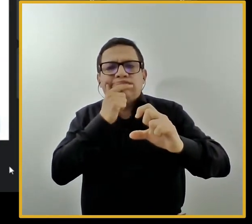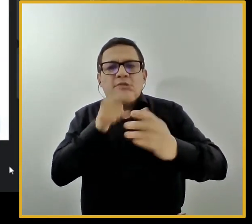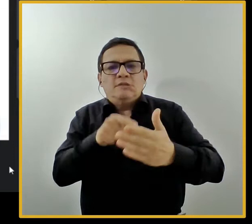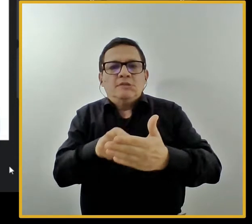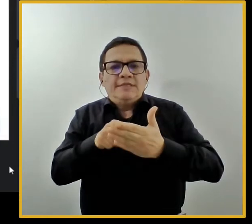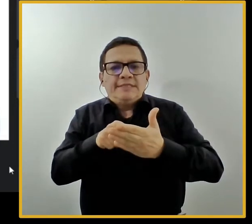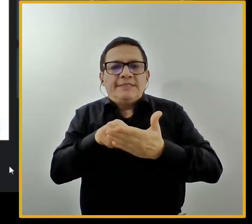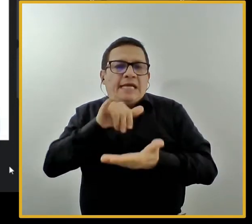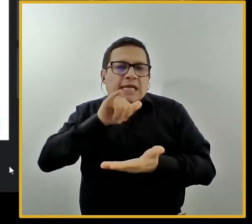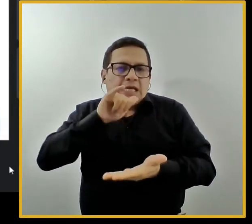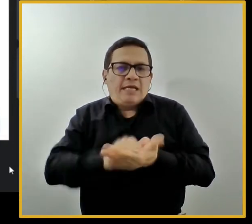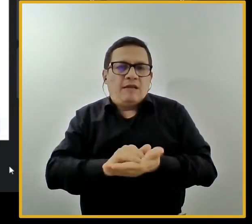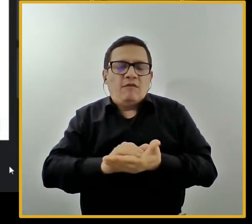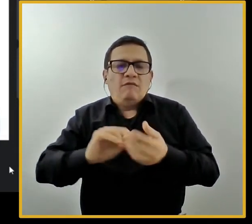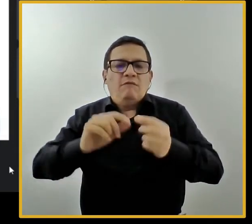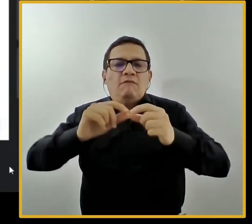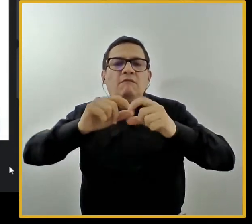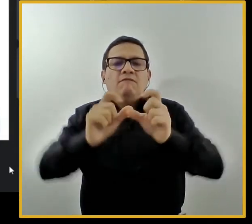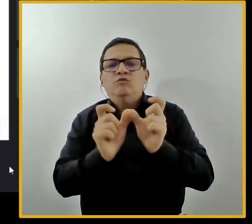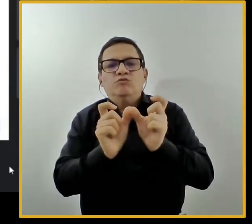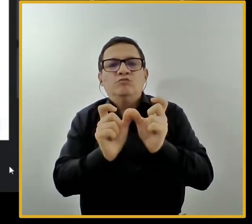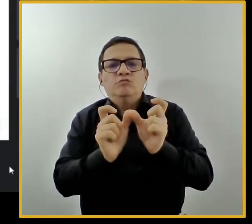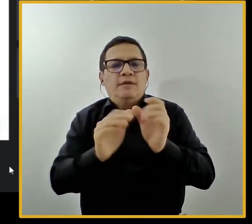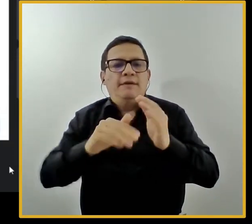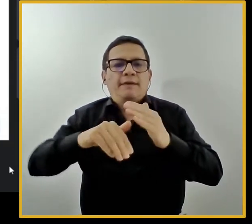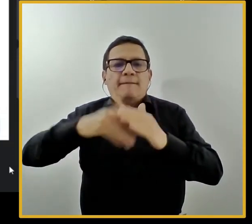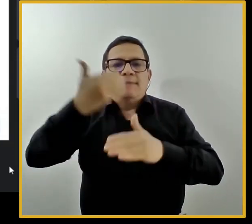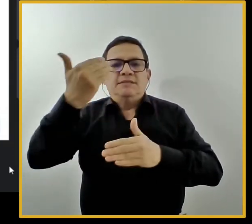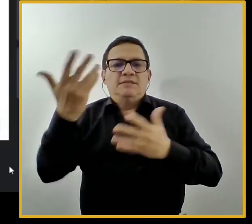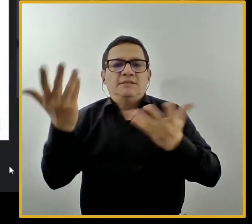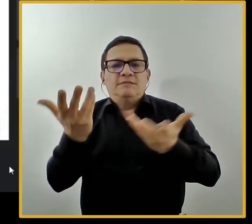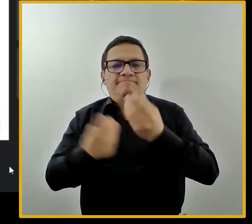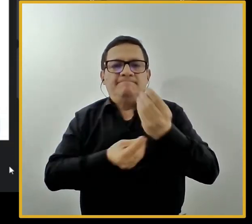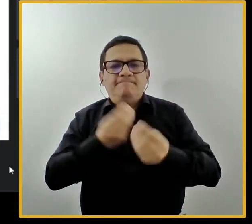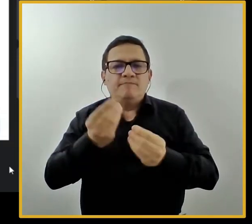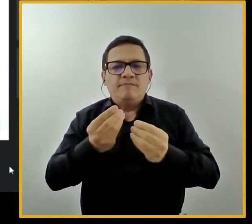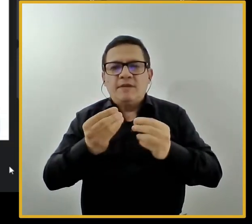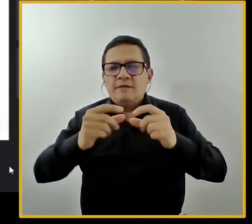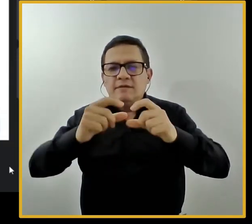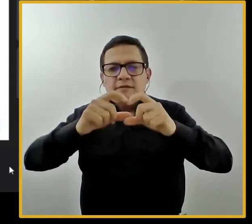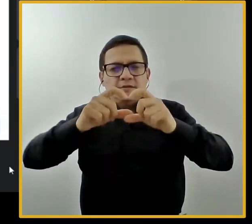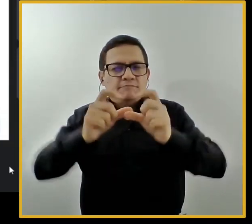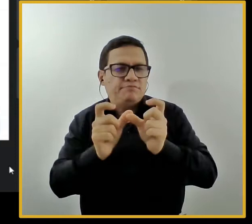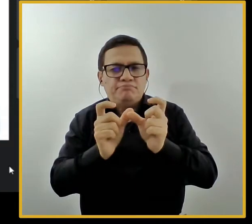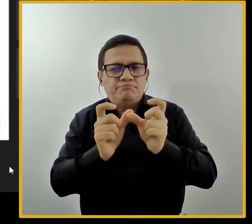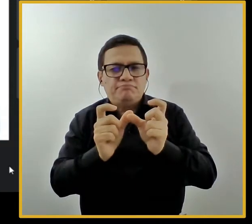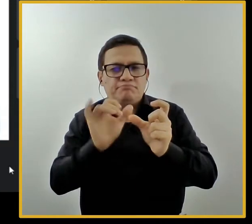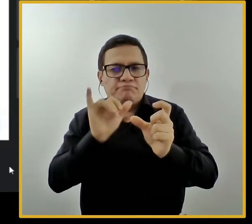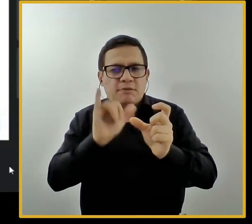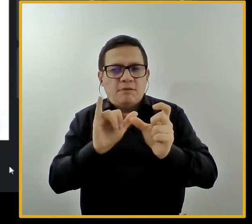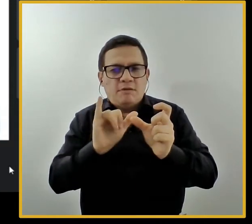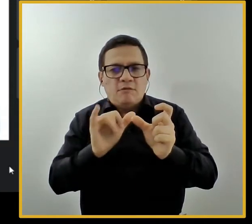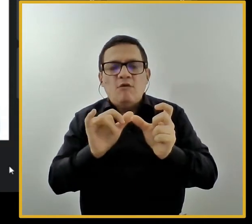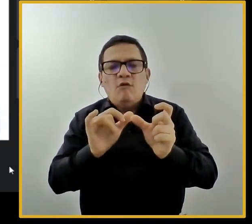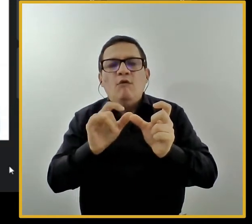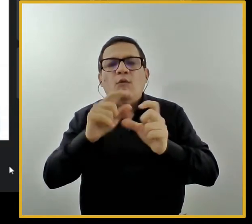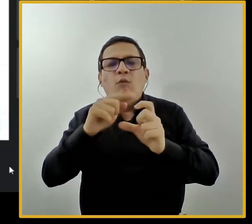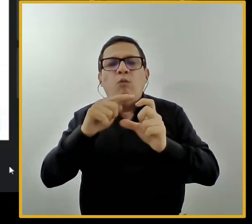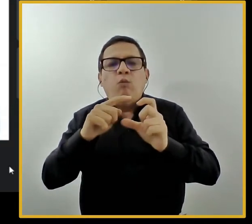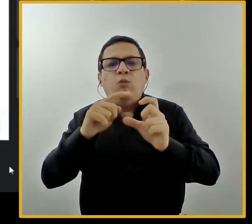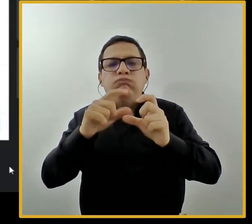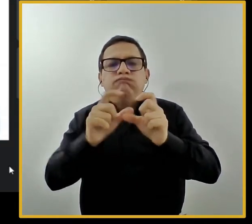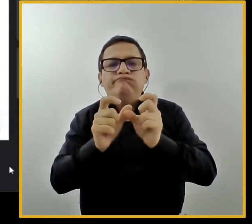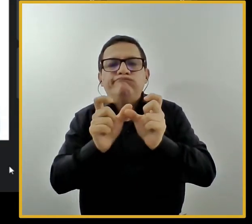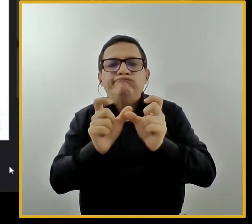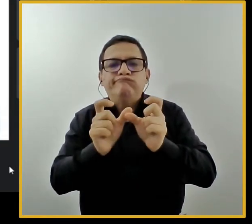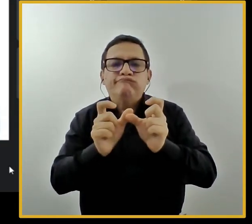esa función, entonces comenzamos allí a derivar esa función, ¿cierto? La derivada de